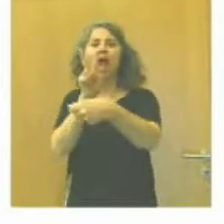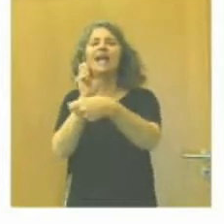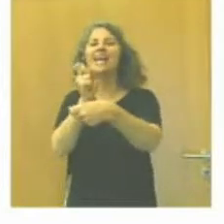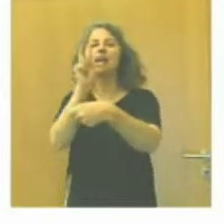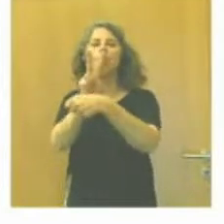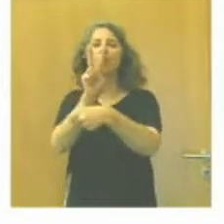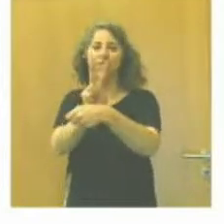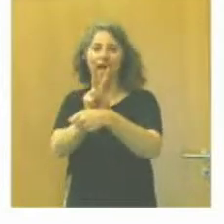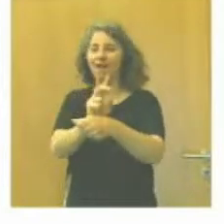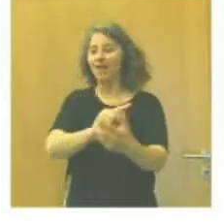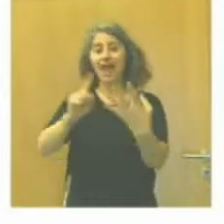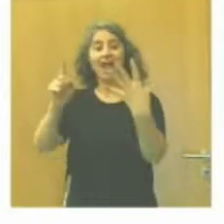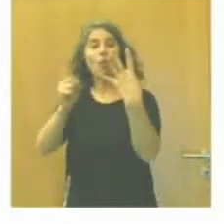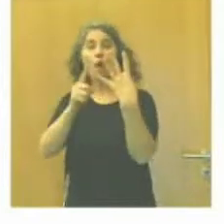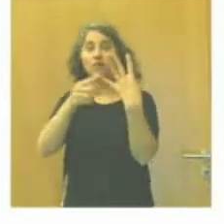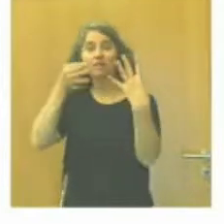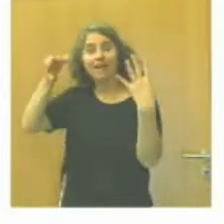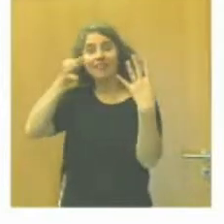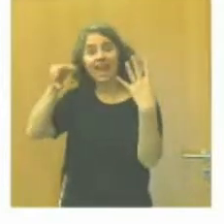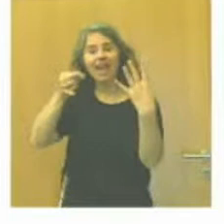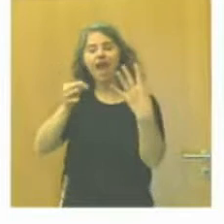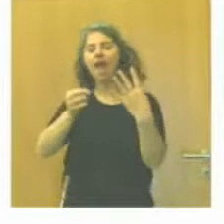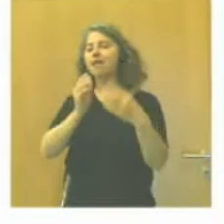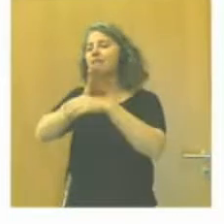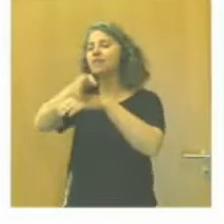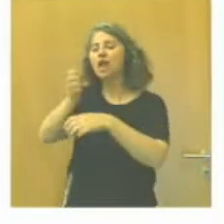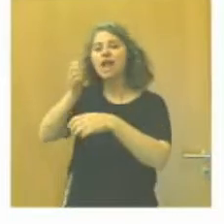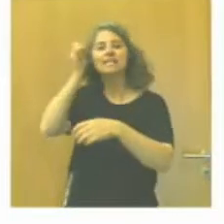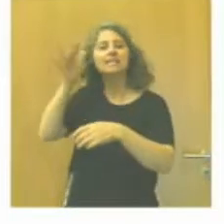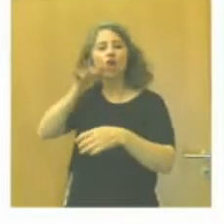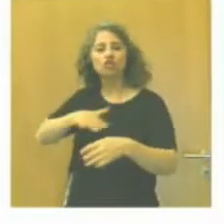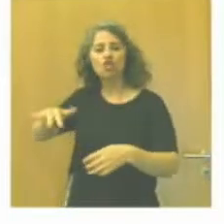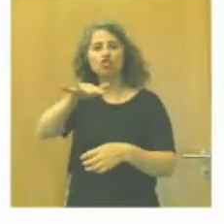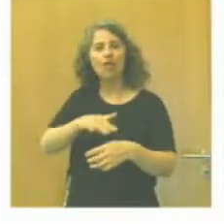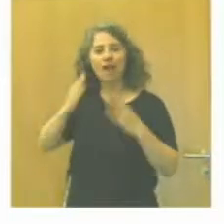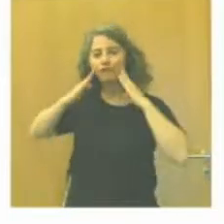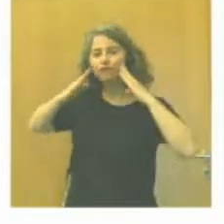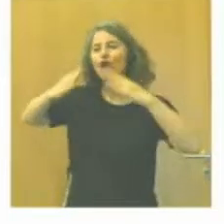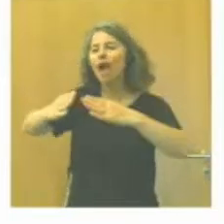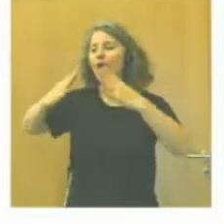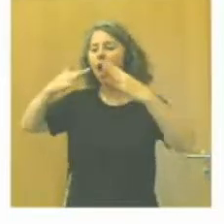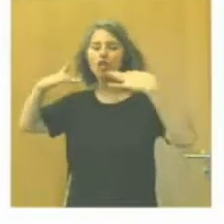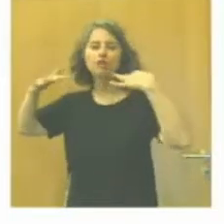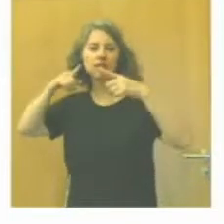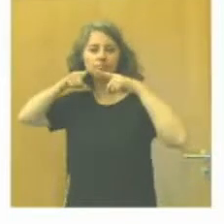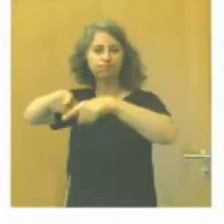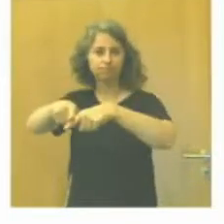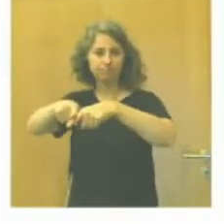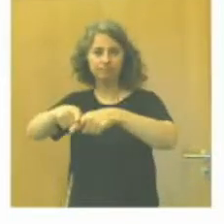y en la estrategia 4 las intervenciones psicosociales que están enfocadas en los adolescentes.